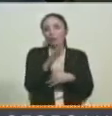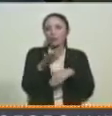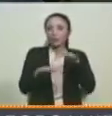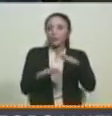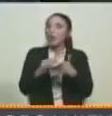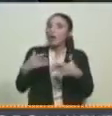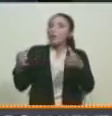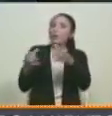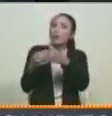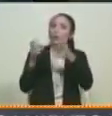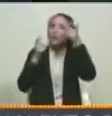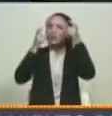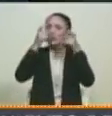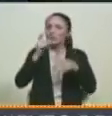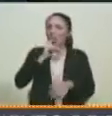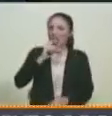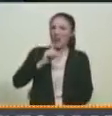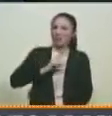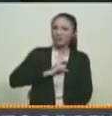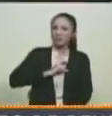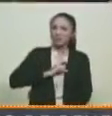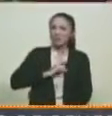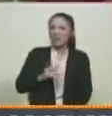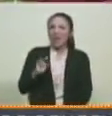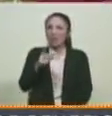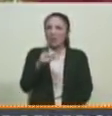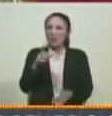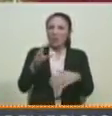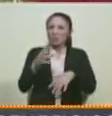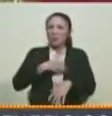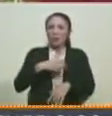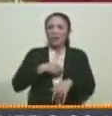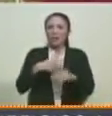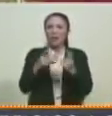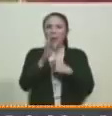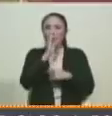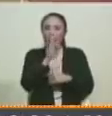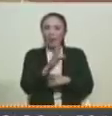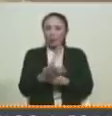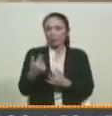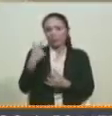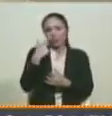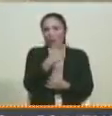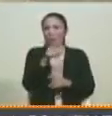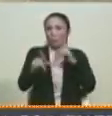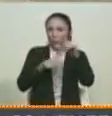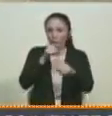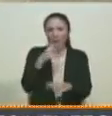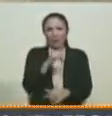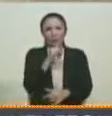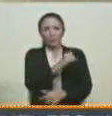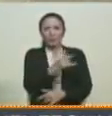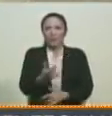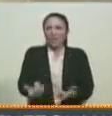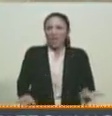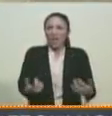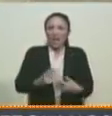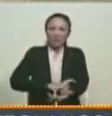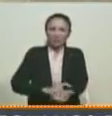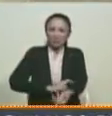del chavismo que se ponen celosos porque yo hablo con los banqueros. Yo lo veo por Twitter. Se ponen celosos.